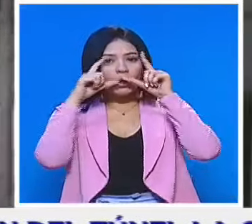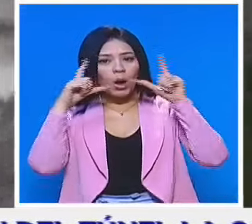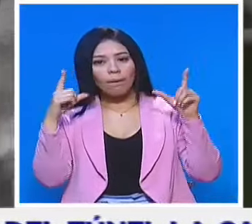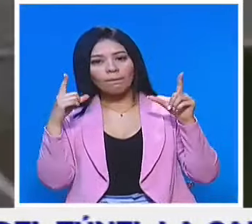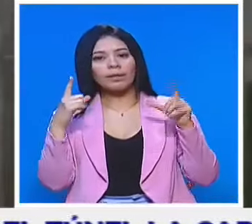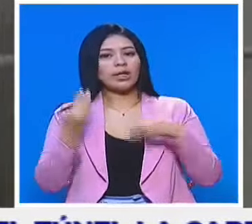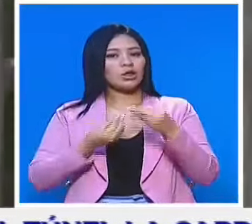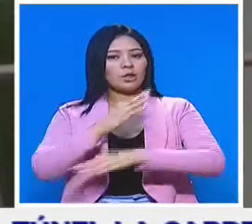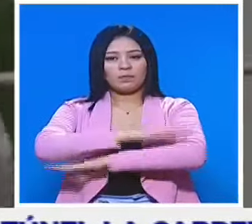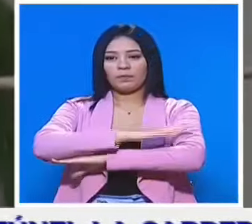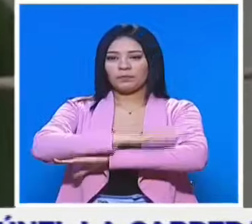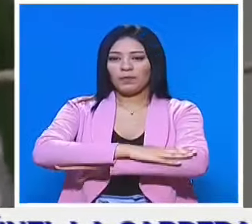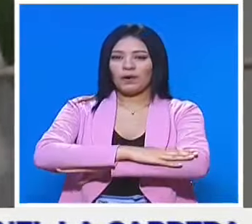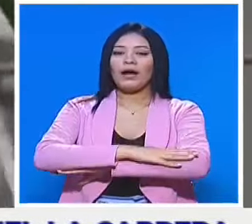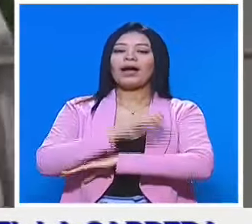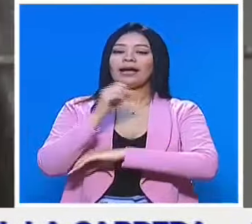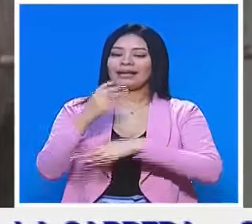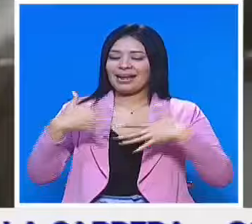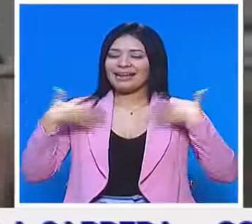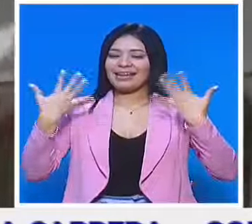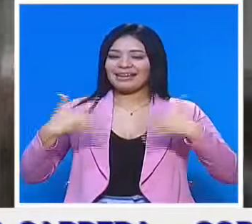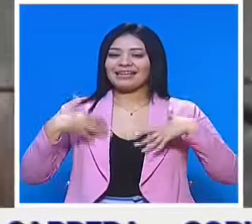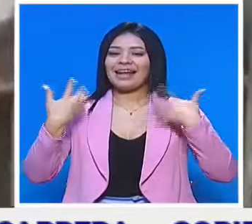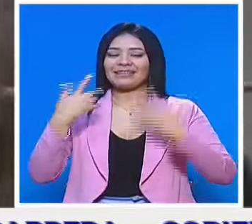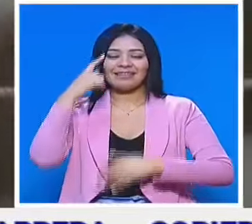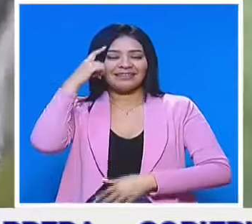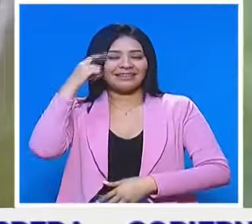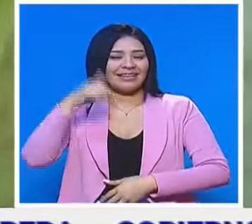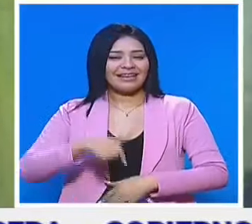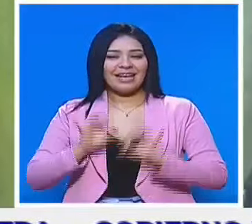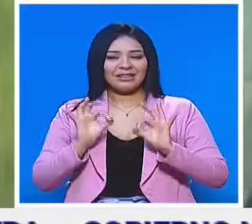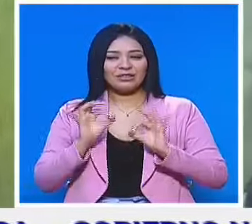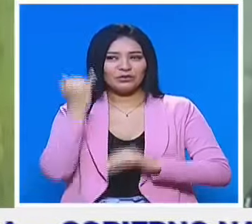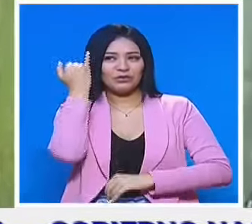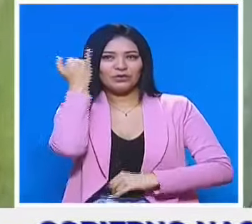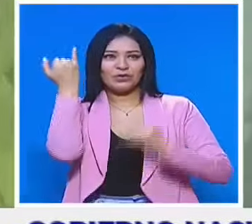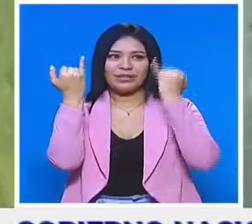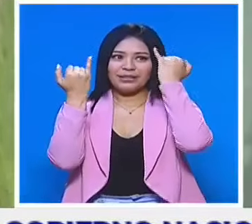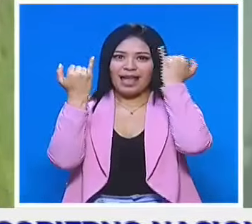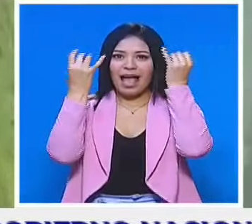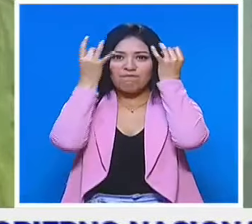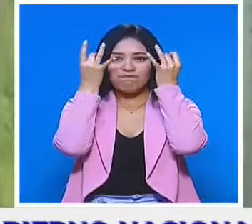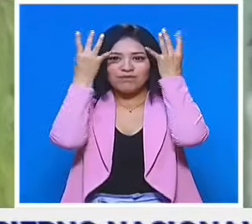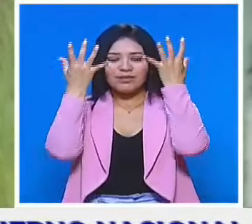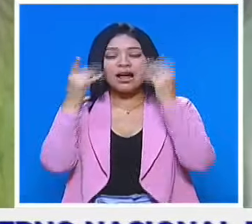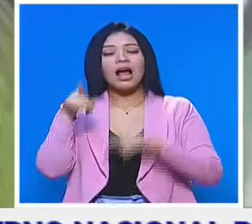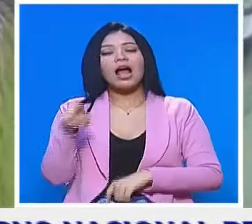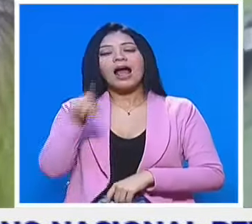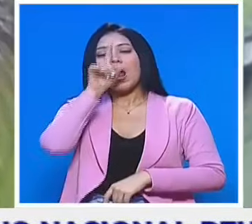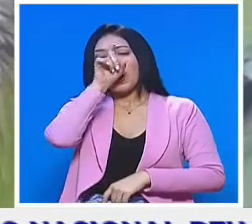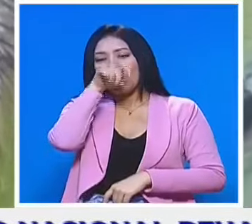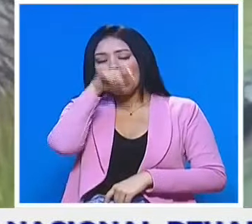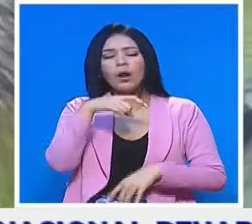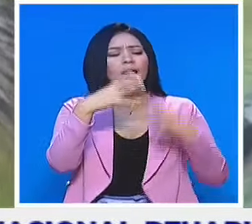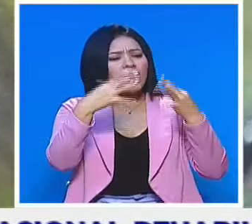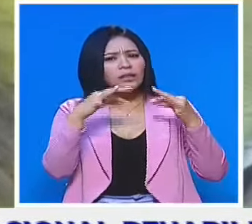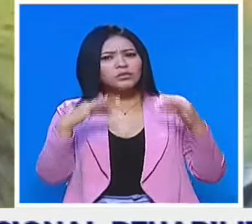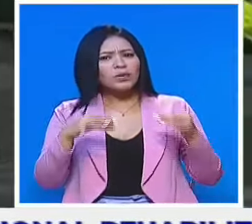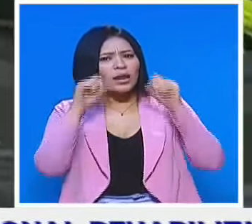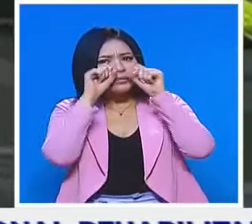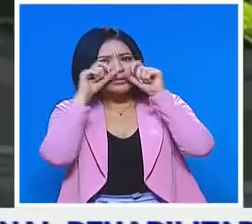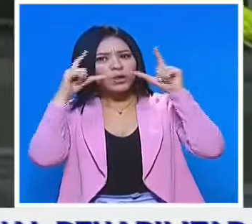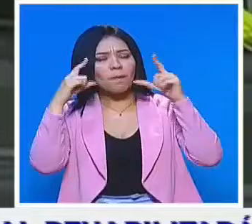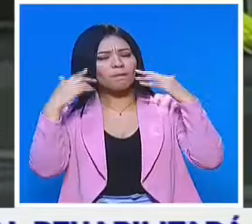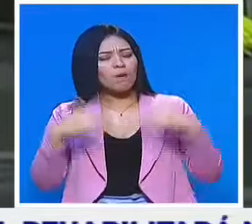sus habilidades y de alegrarnos el día con sus ocurrencias. Luis, el oro cantante, nos demuestra que la naturaleza nos sorprende a cada